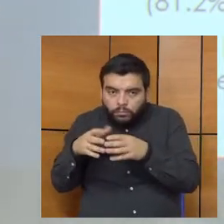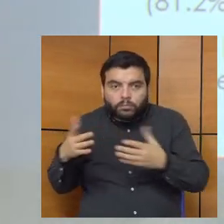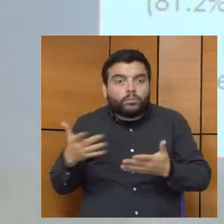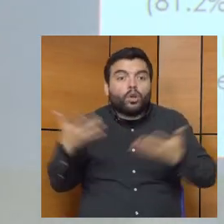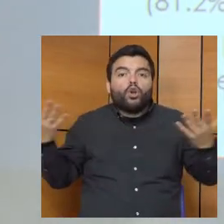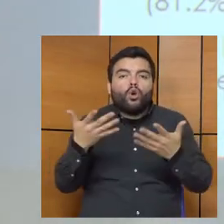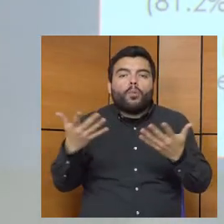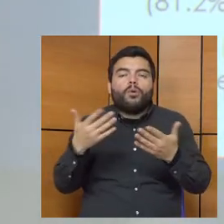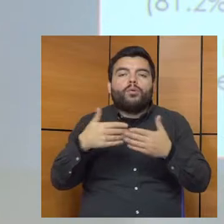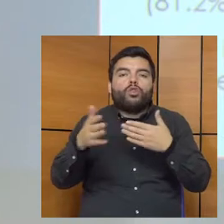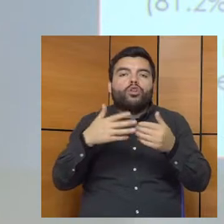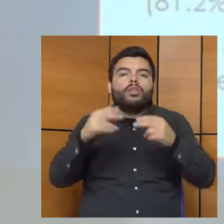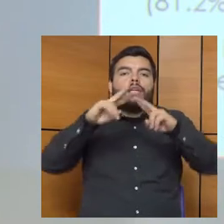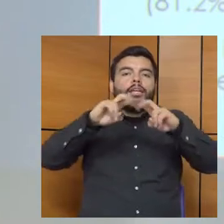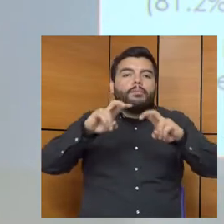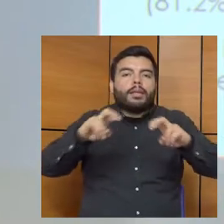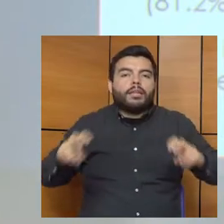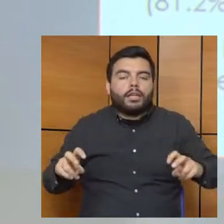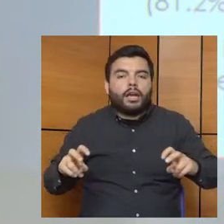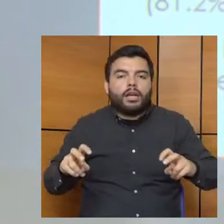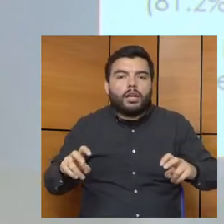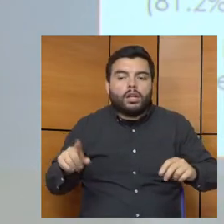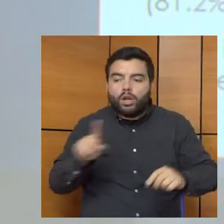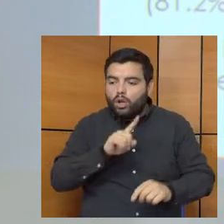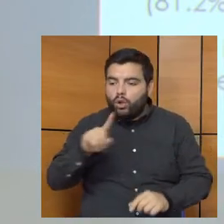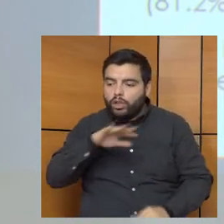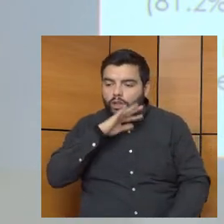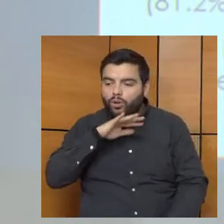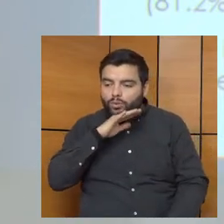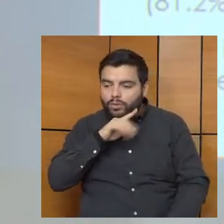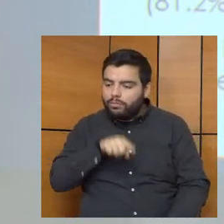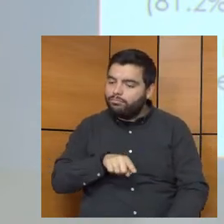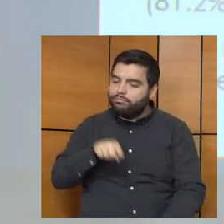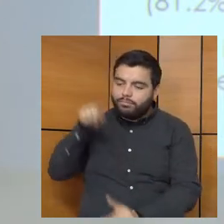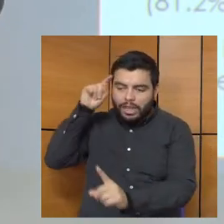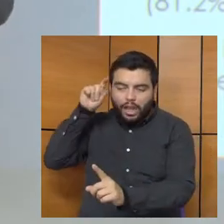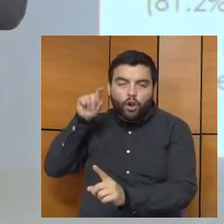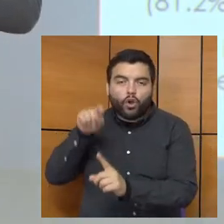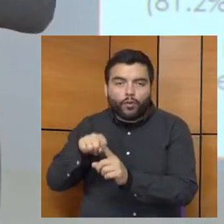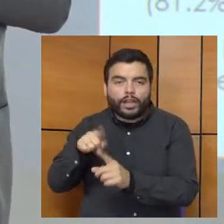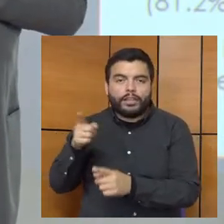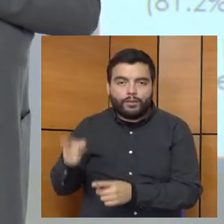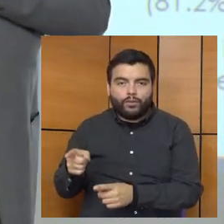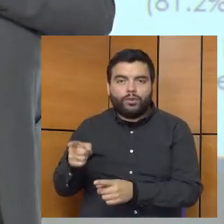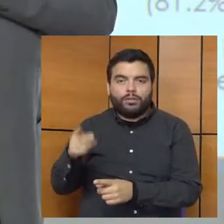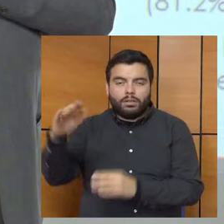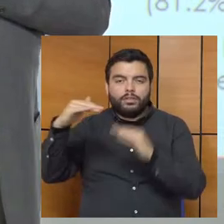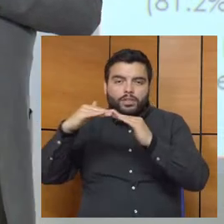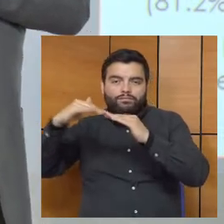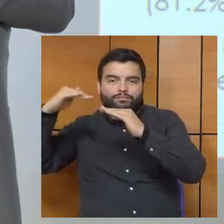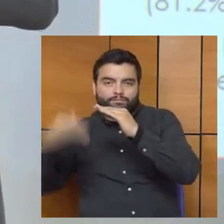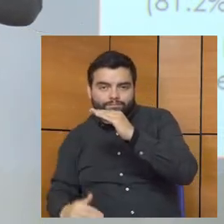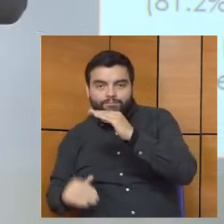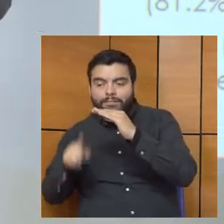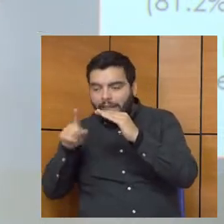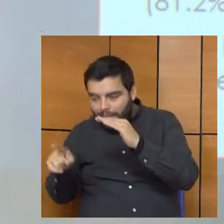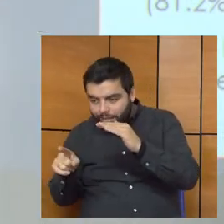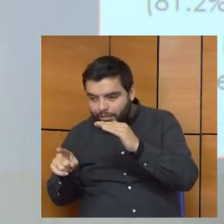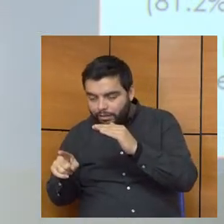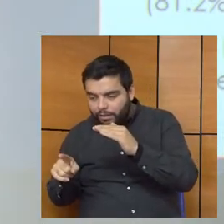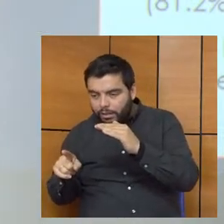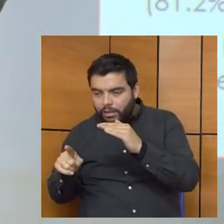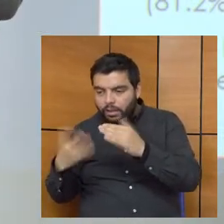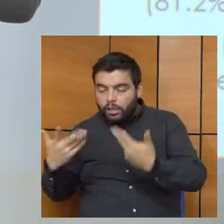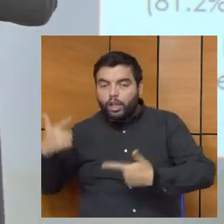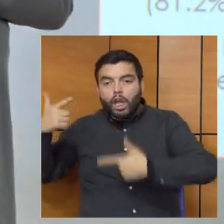brecha digital? En los grupos que tienen menos uso. Ahí es donde hay que incidir, porque es donde la brecha digital es más grande. Y ahí es donde hay que aplicar